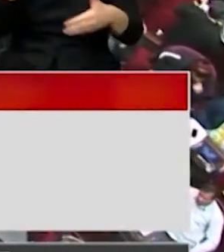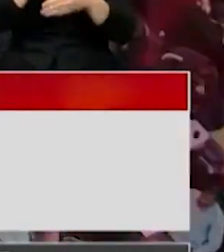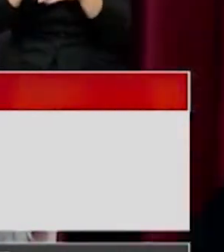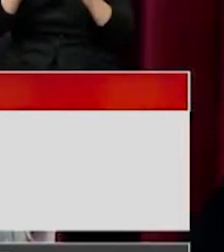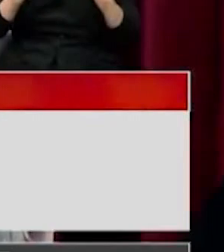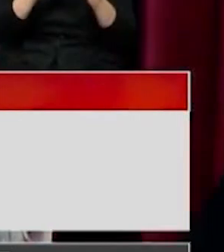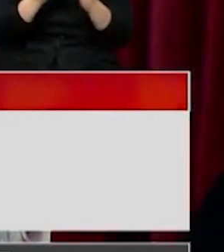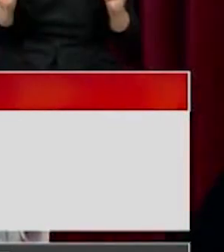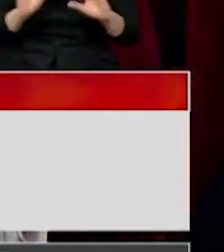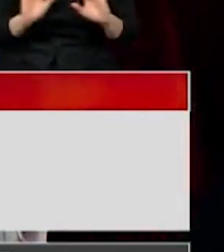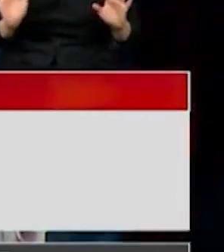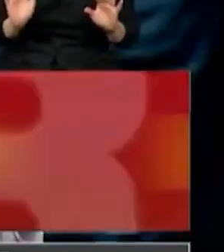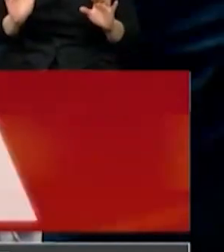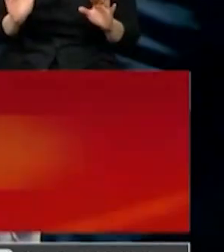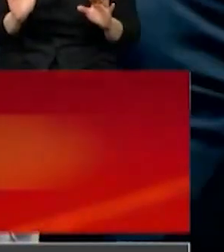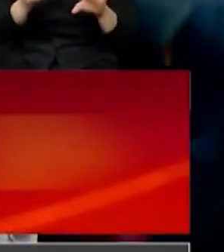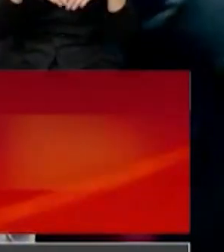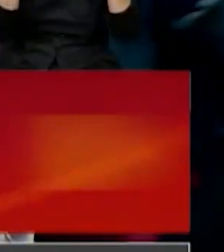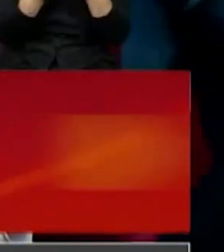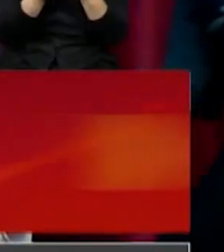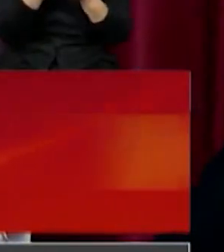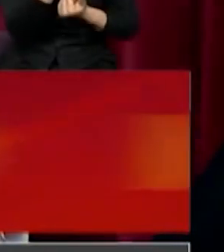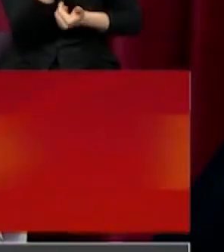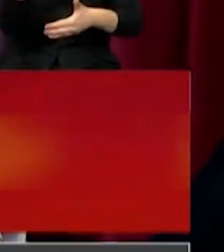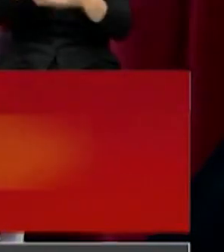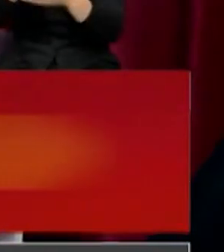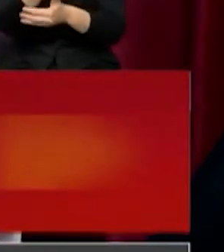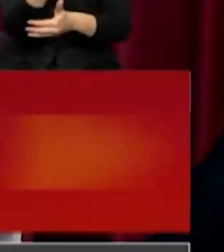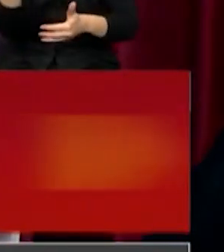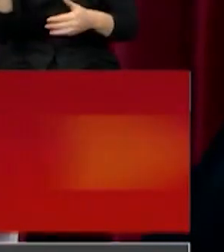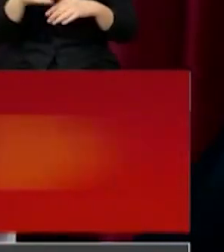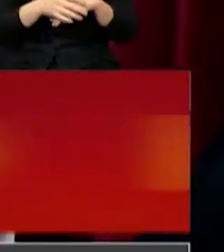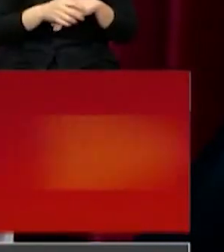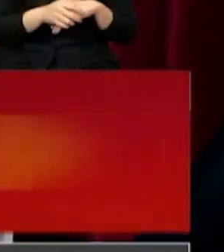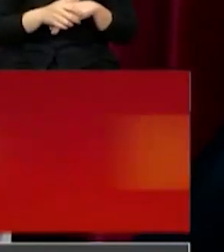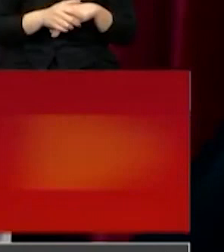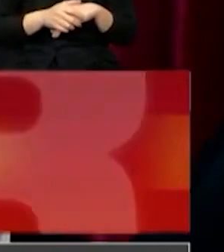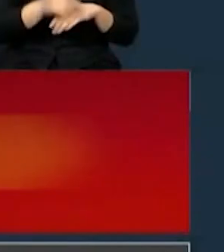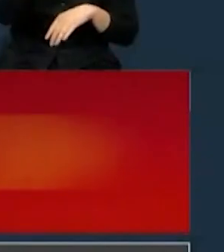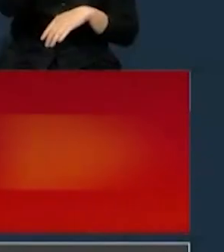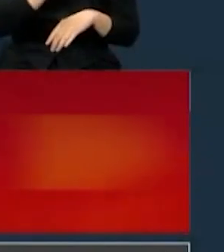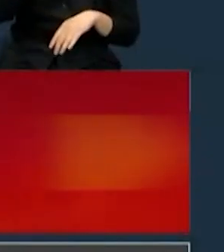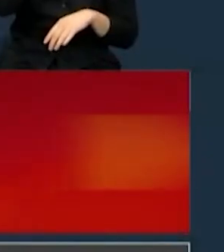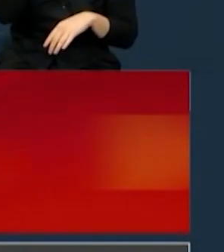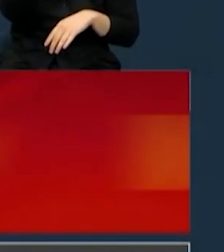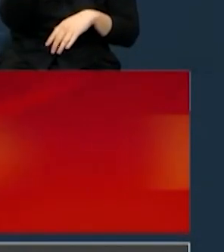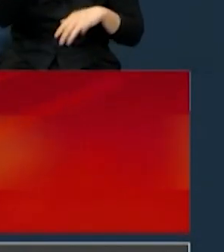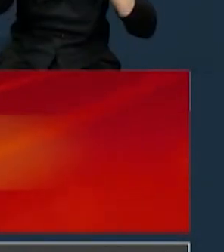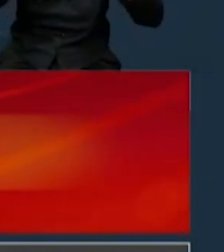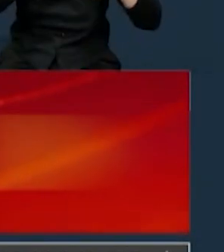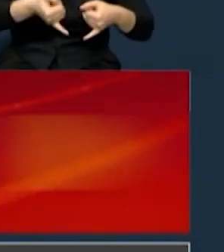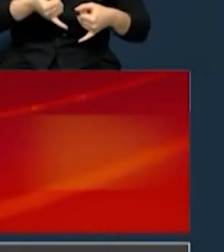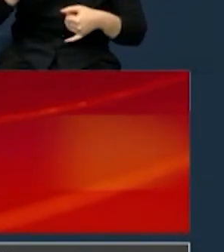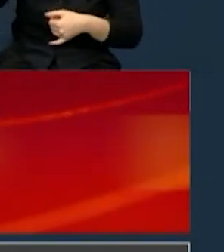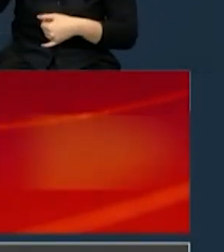está representando los intereses populares, sino que está representando los intereses de un sector concentrado de la economía. De hecho, vos hablabas de los corredores inmobiliarios. En el país